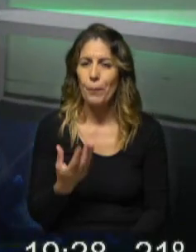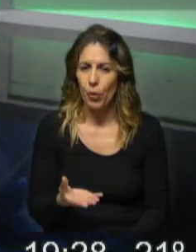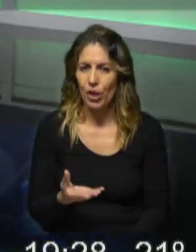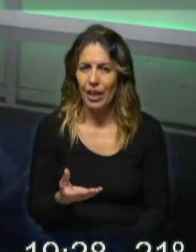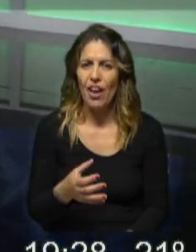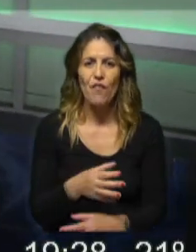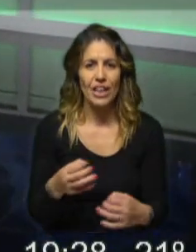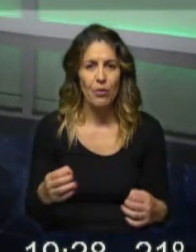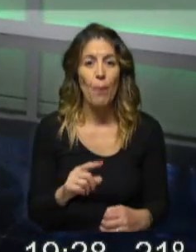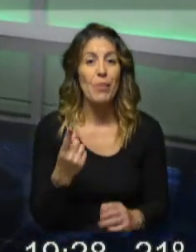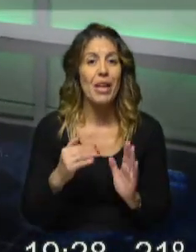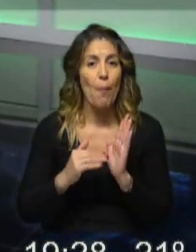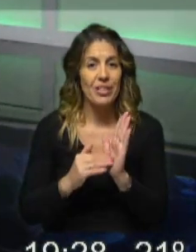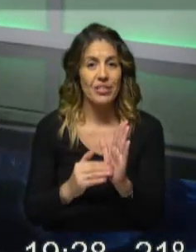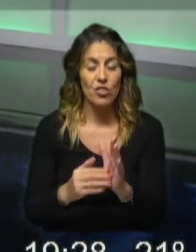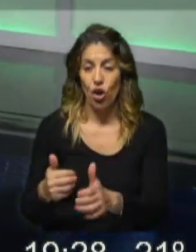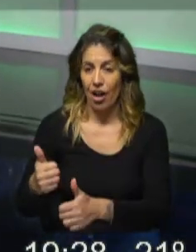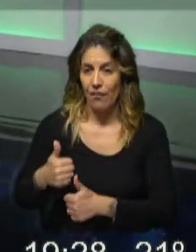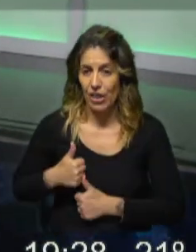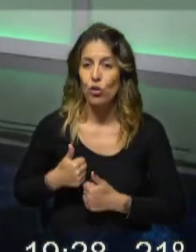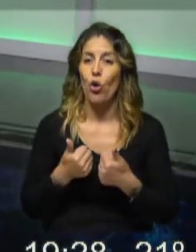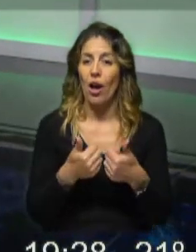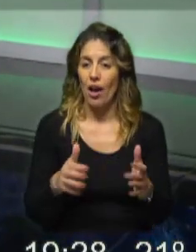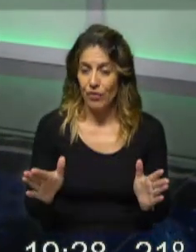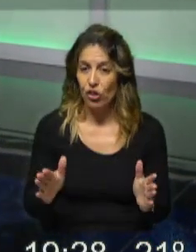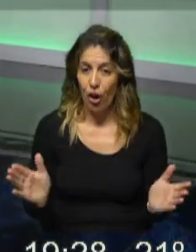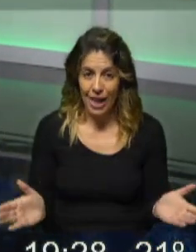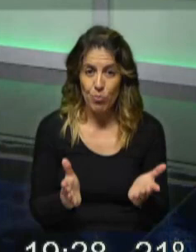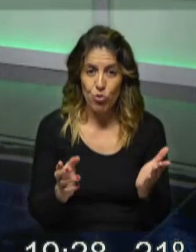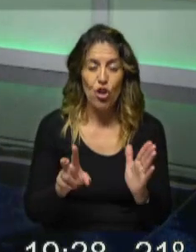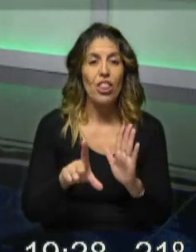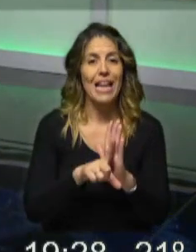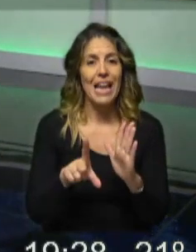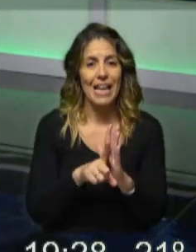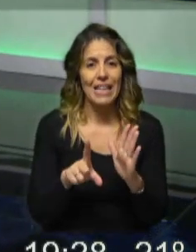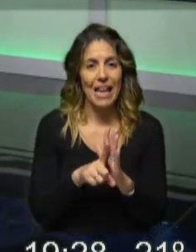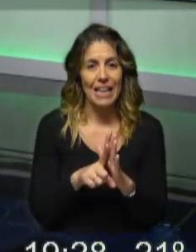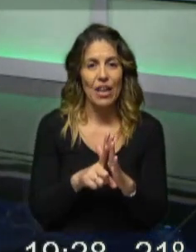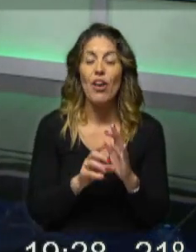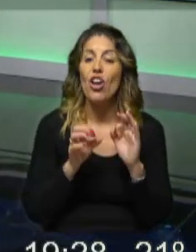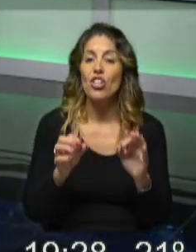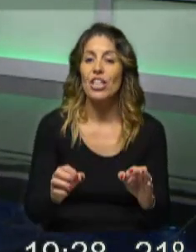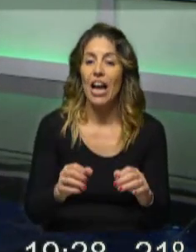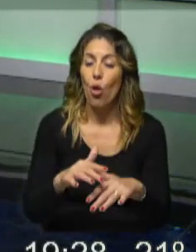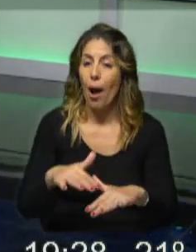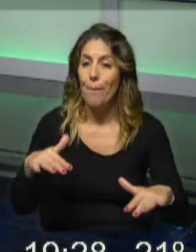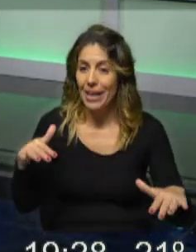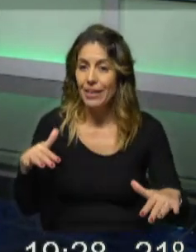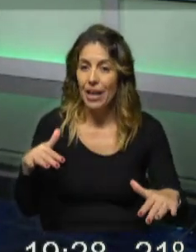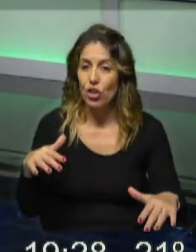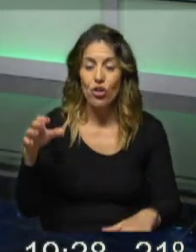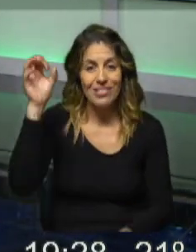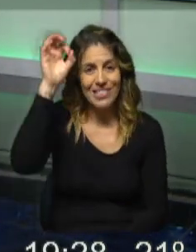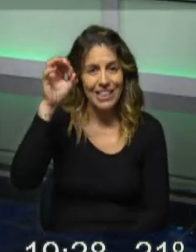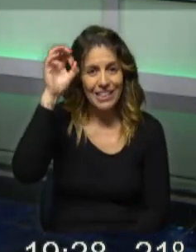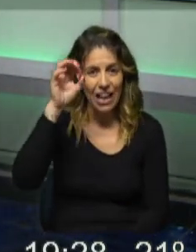hubo una primera presentación de Cabildo abierto que fuera el impulsor de la ley habiendo llegado al plenario del senado